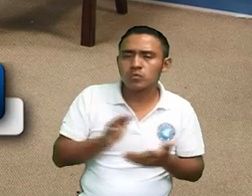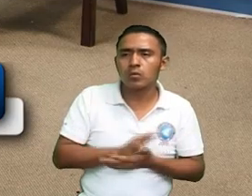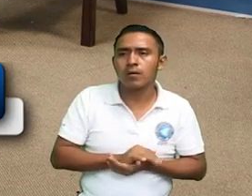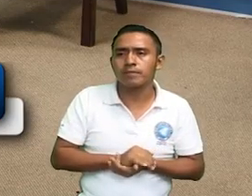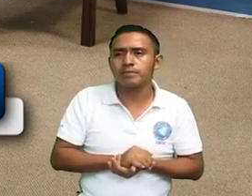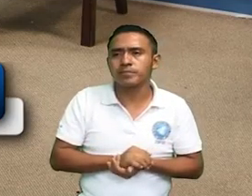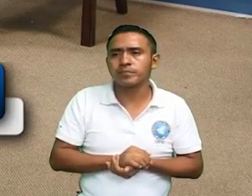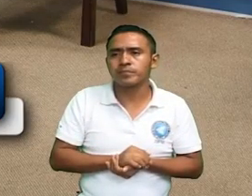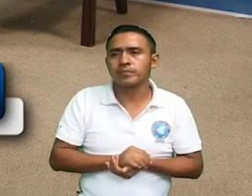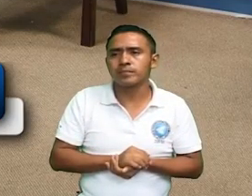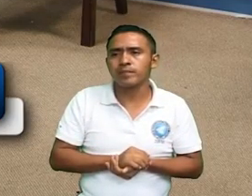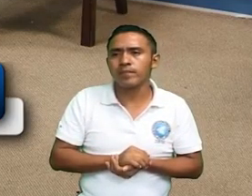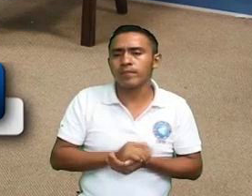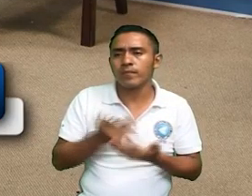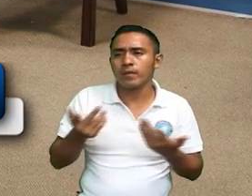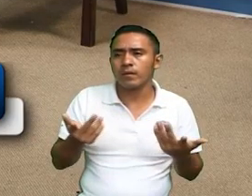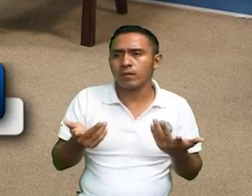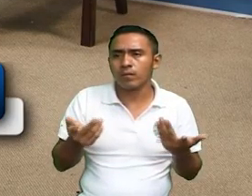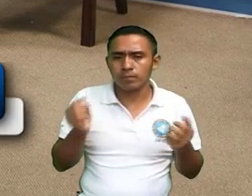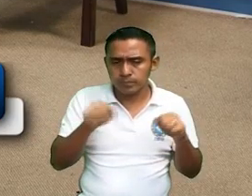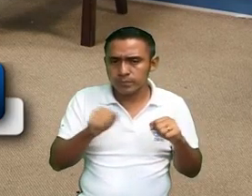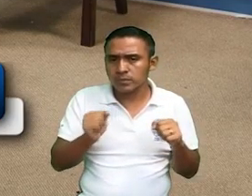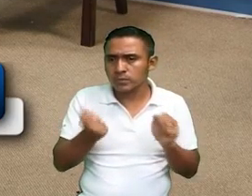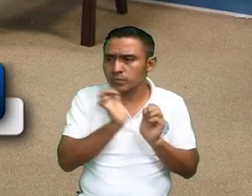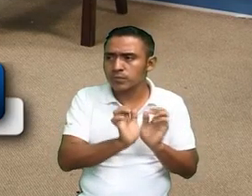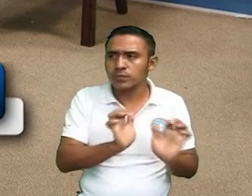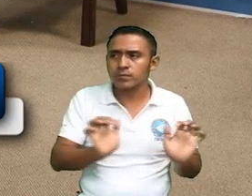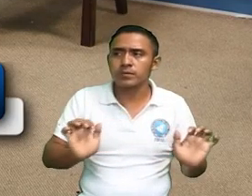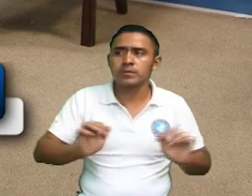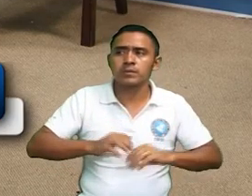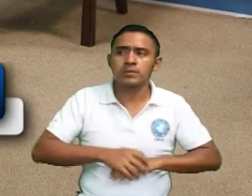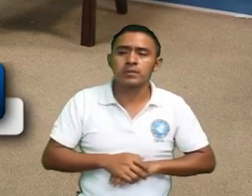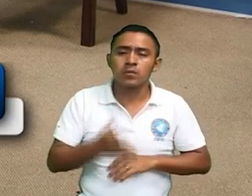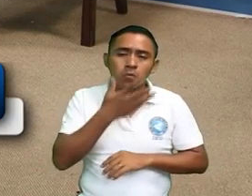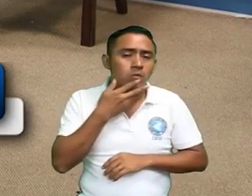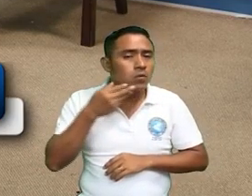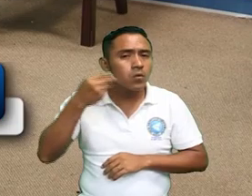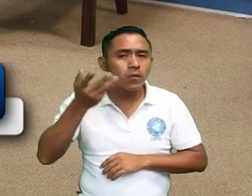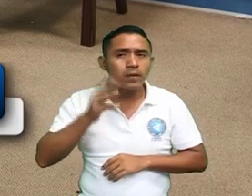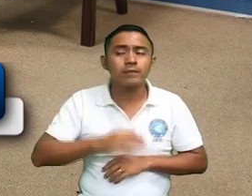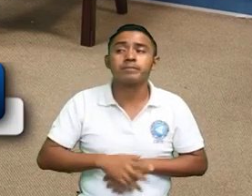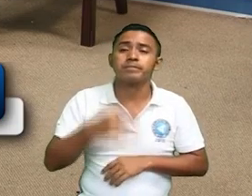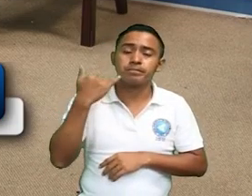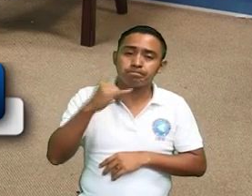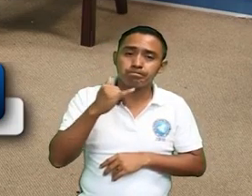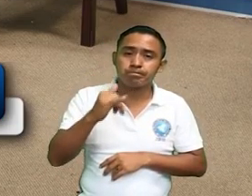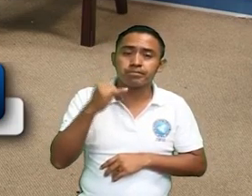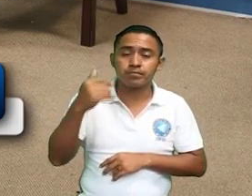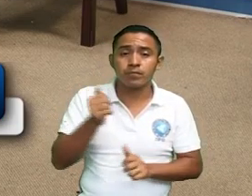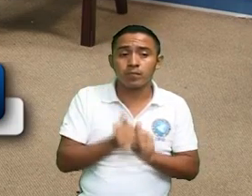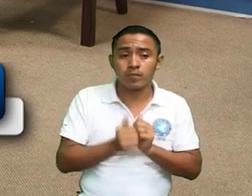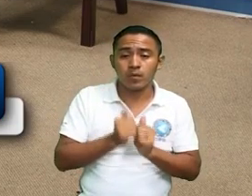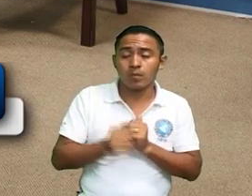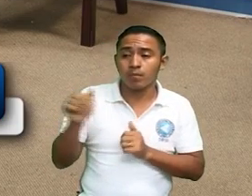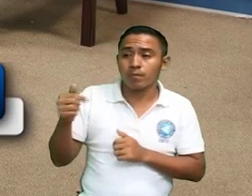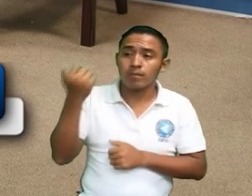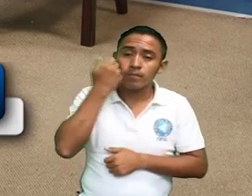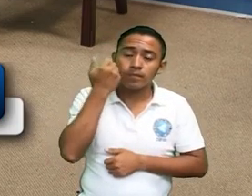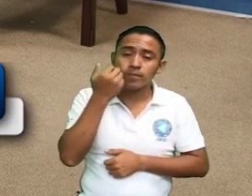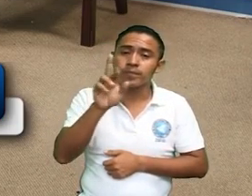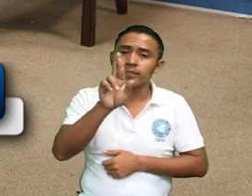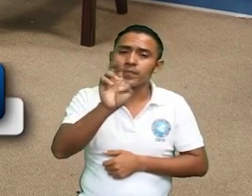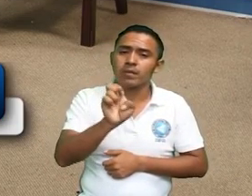imagino yo que son las personas adultas, pero también puede afectar a niños, adolescentes. Así es, la enfermedad del reflujo existe